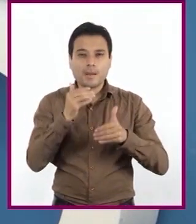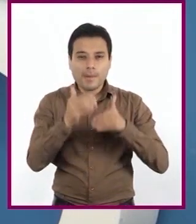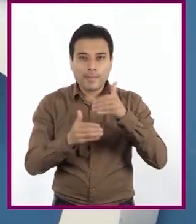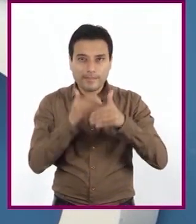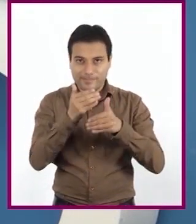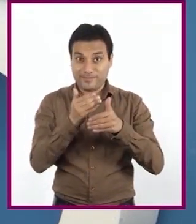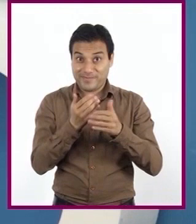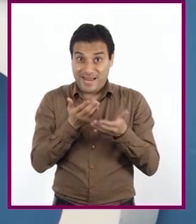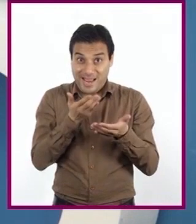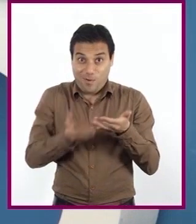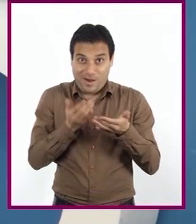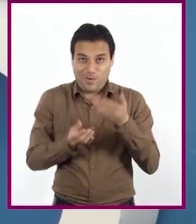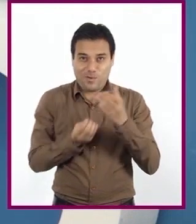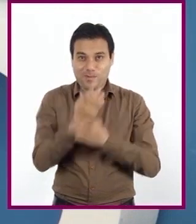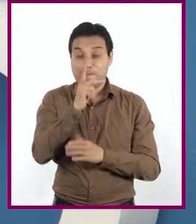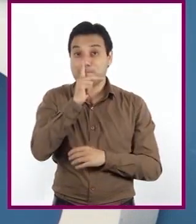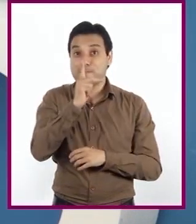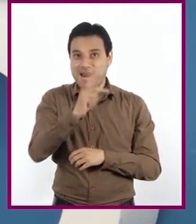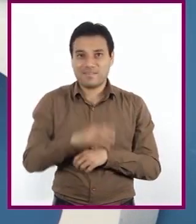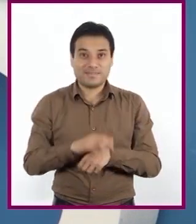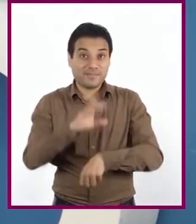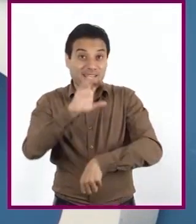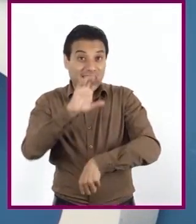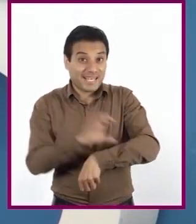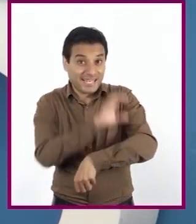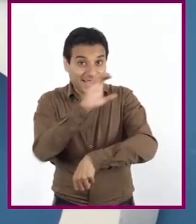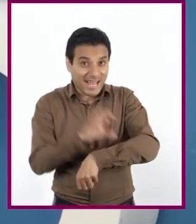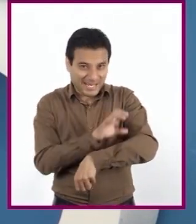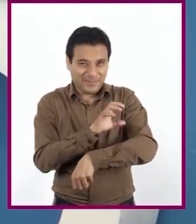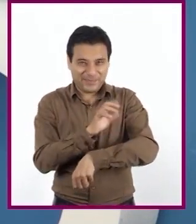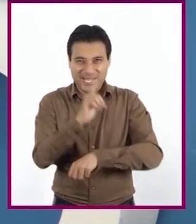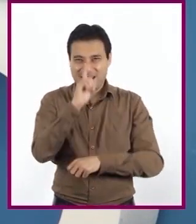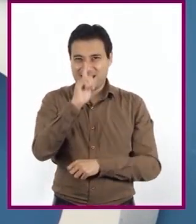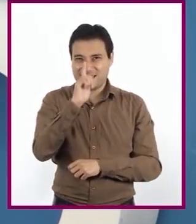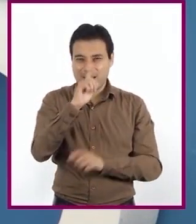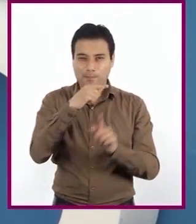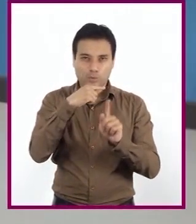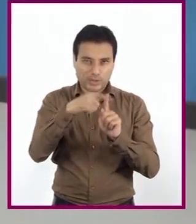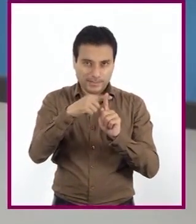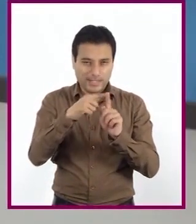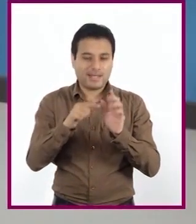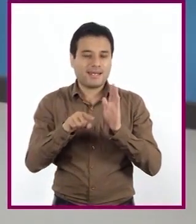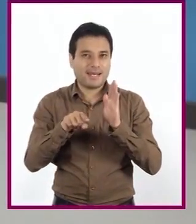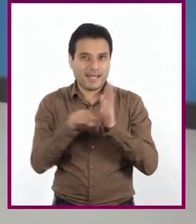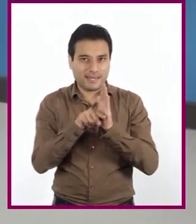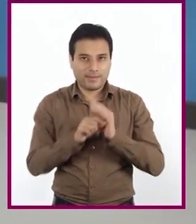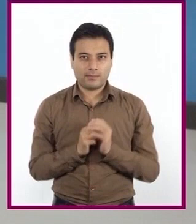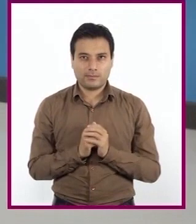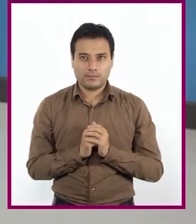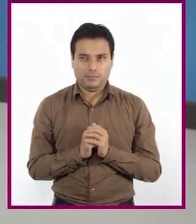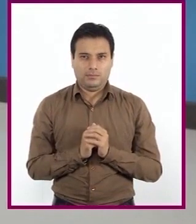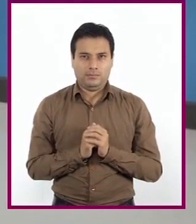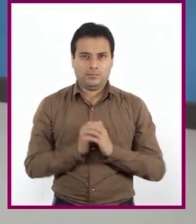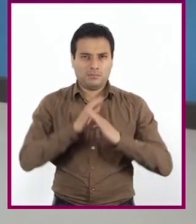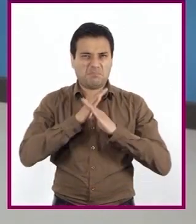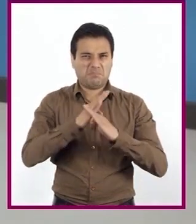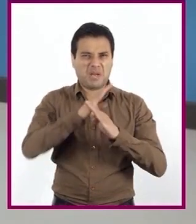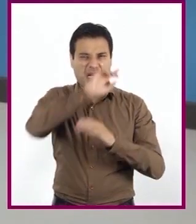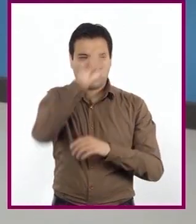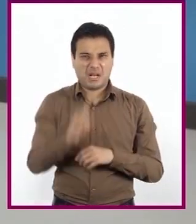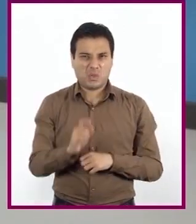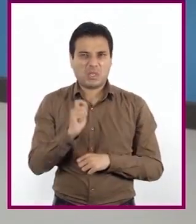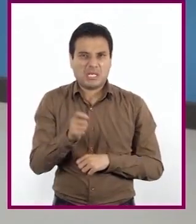que veremos hoy: carga eléctrica negativa y carga eléctrica positiva. ¿Qué es un pararrayos?